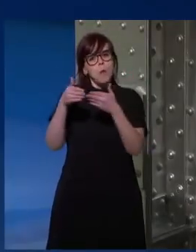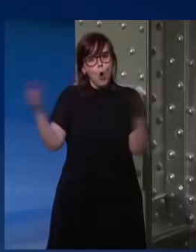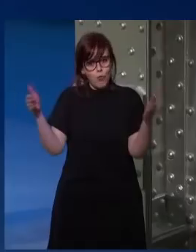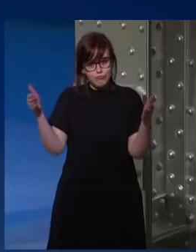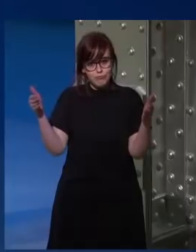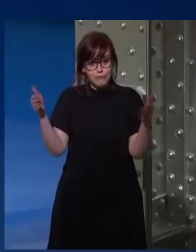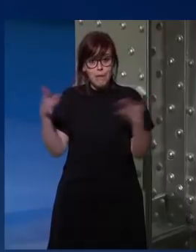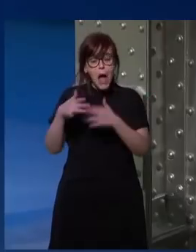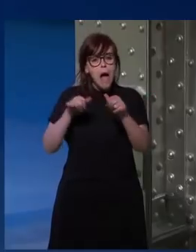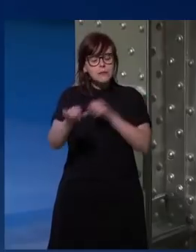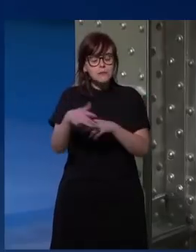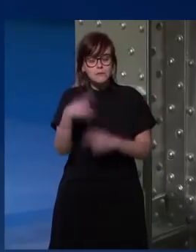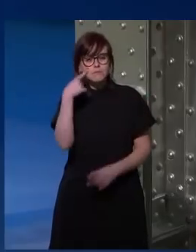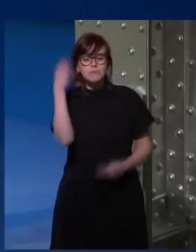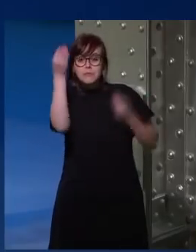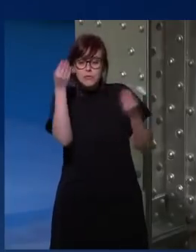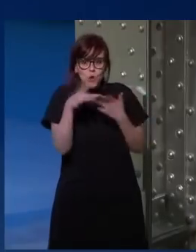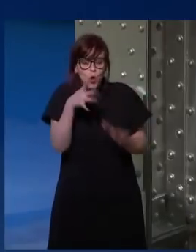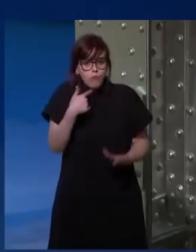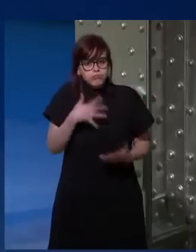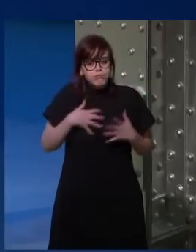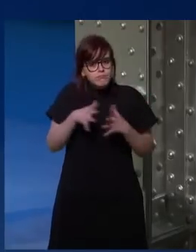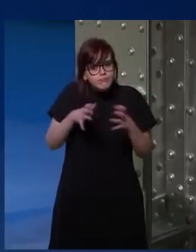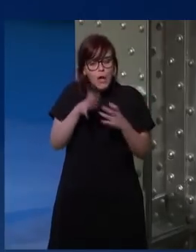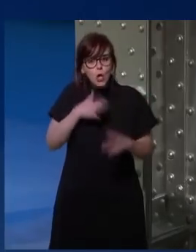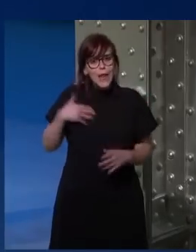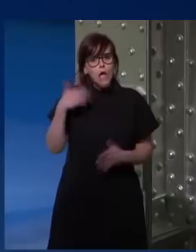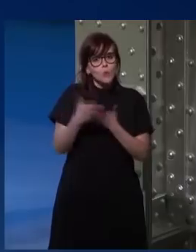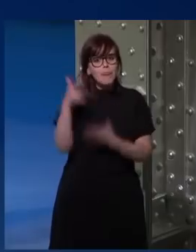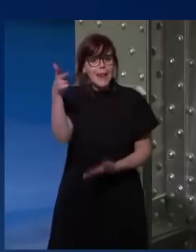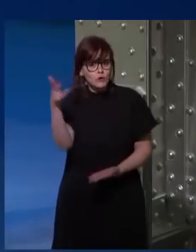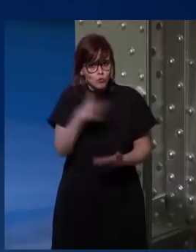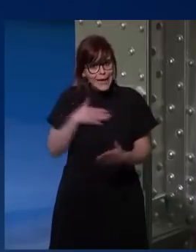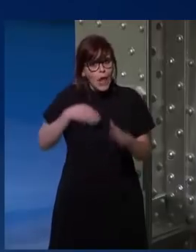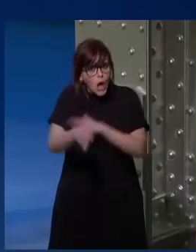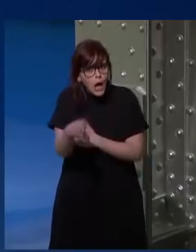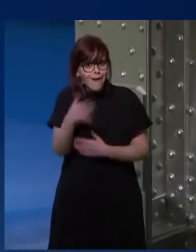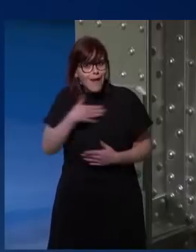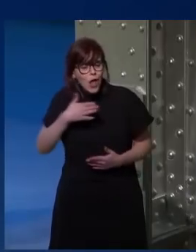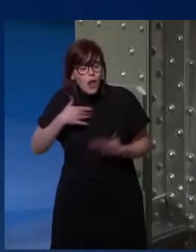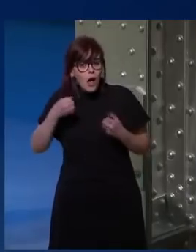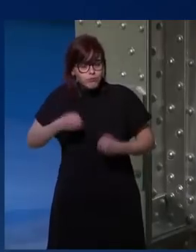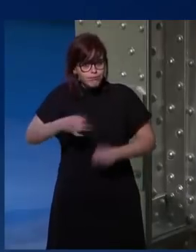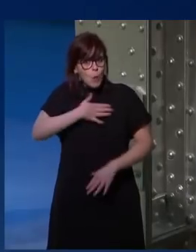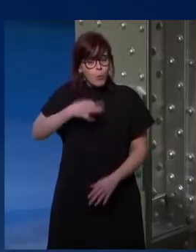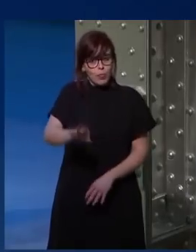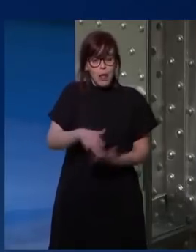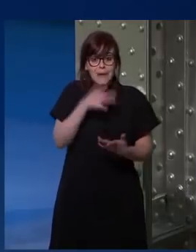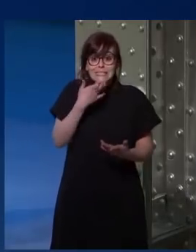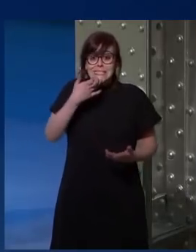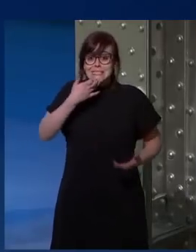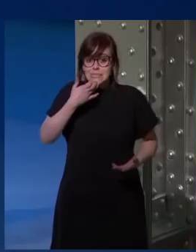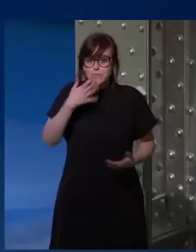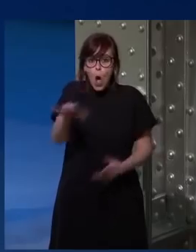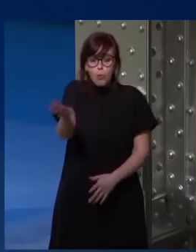universidad. Y ahí es donde Arenal dijo, yo ¿por qué no puedo ir? Si yo quiero estudiar Derecho y yo quiero ser abogada, ¿por qué no puedo? Claro que puedo hacerlo, pero si a mí no me dan